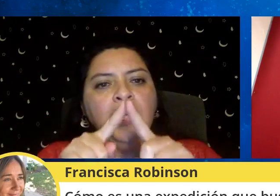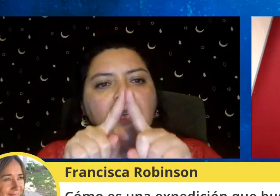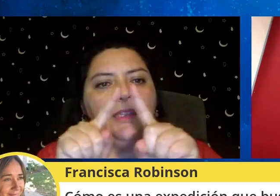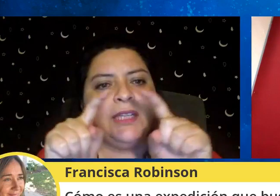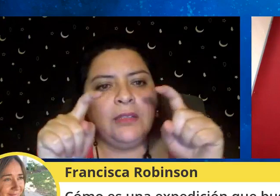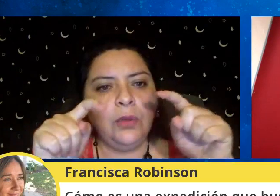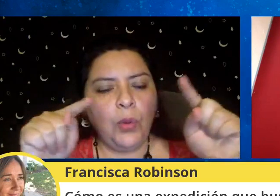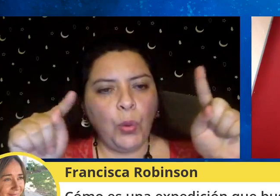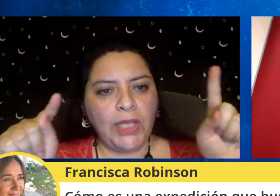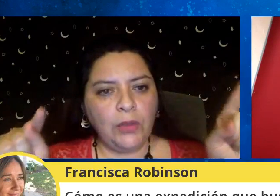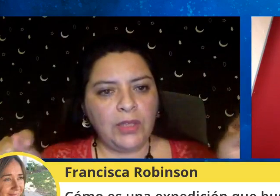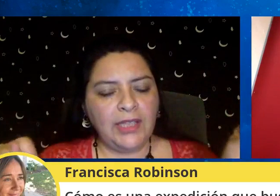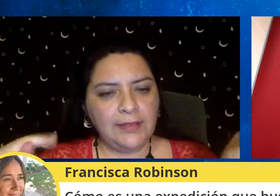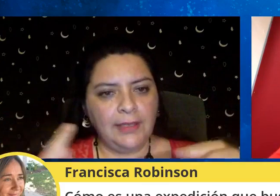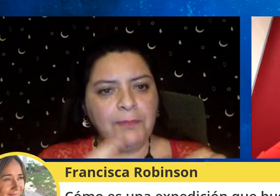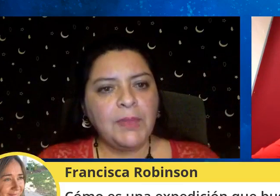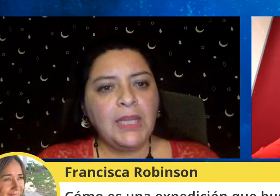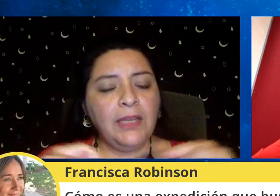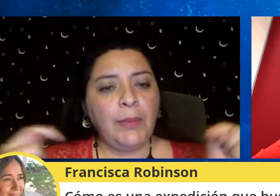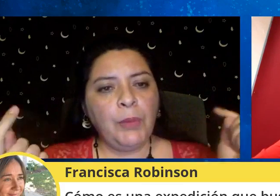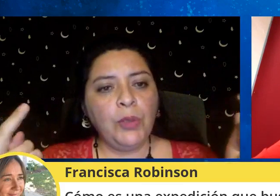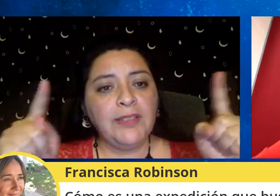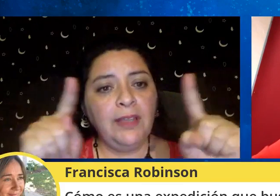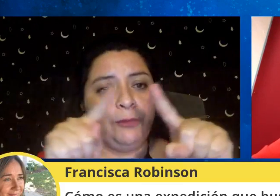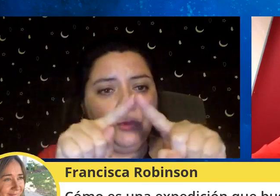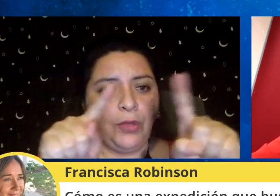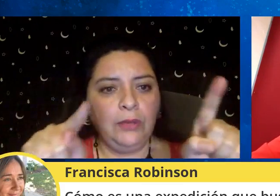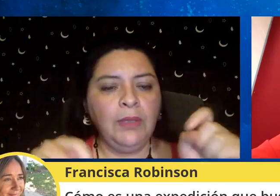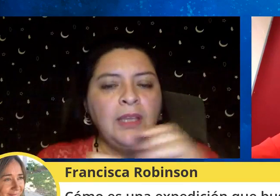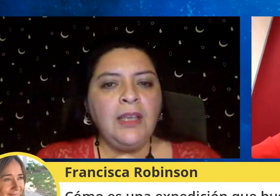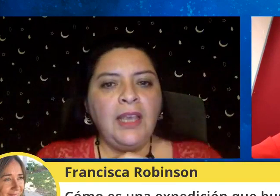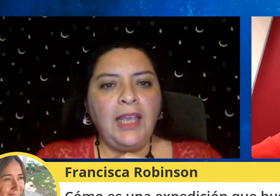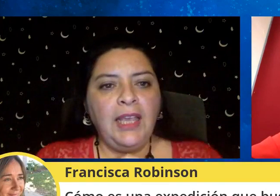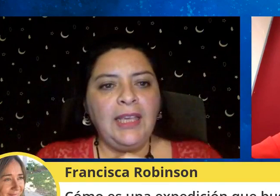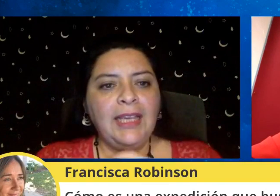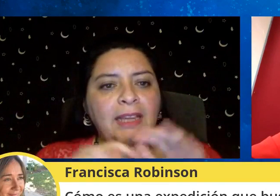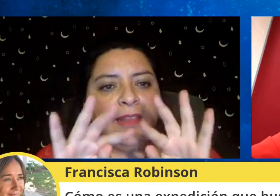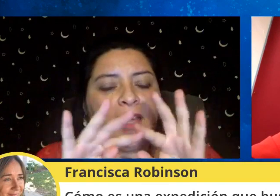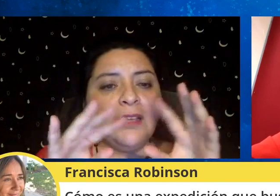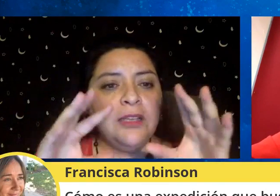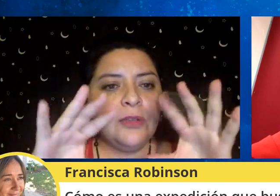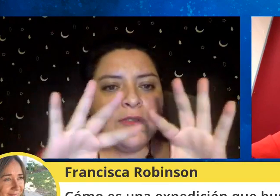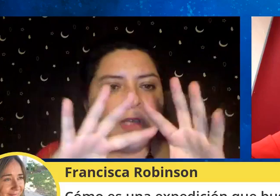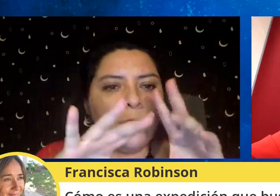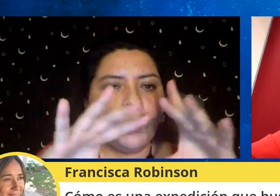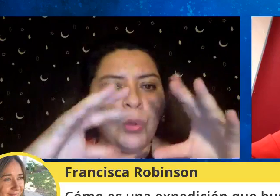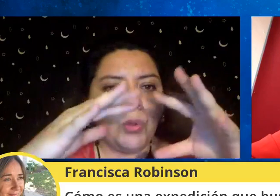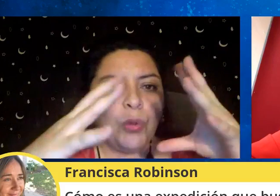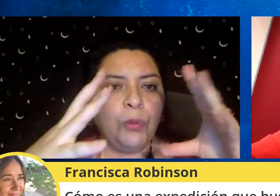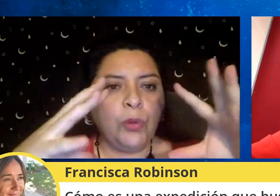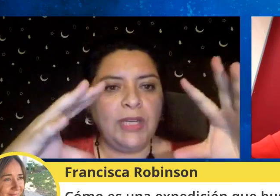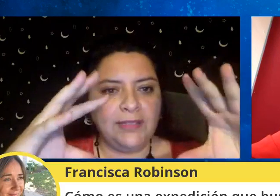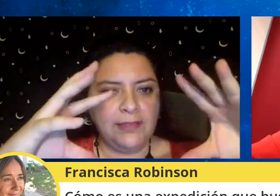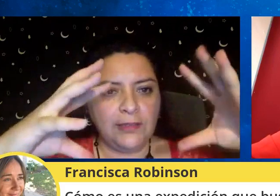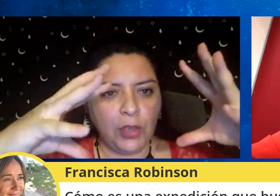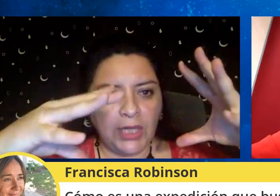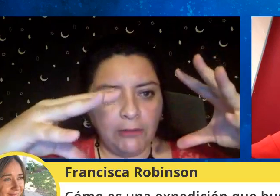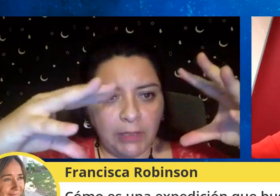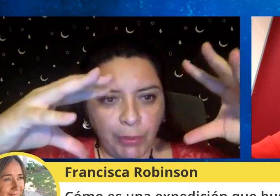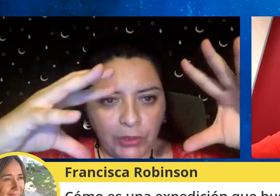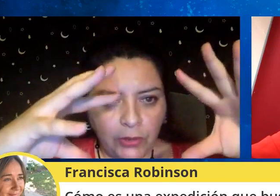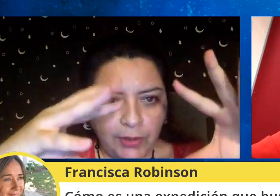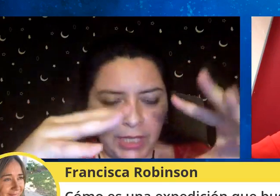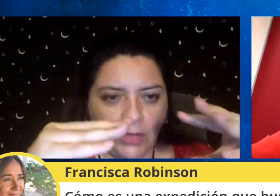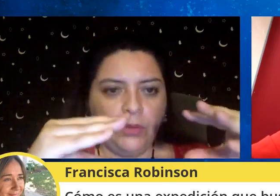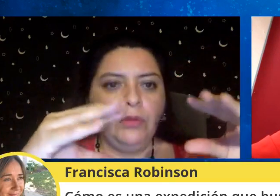meteorito, generando una corteza, que le llamamos corteza de fusión, que le da entonces como la sensación de que